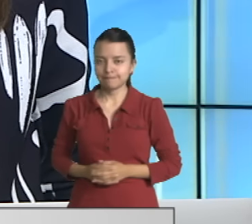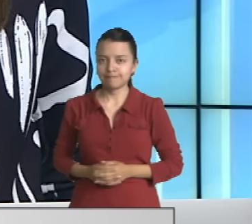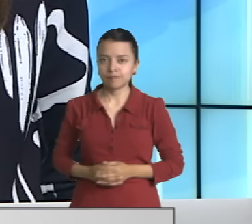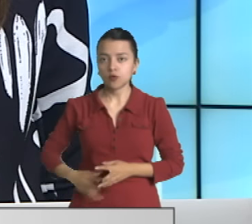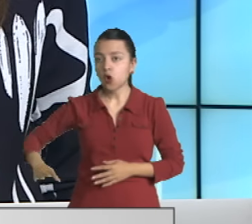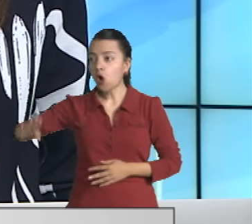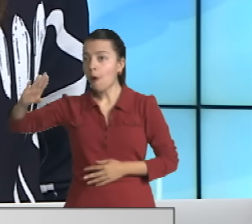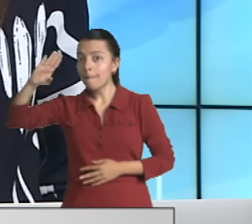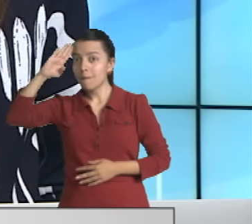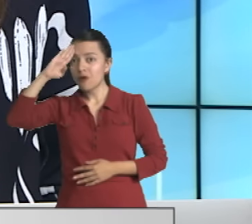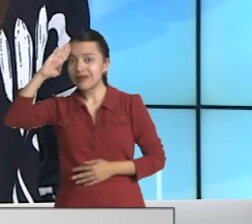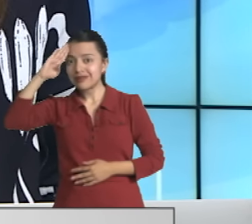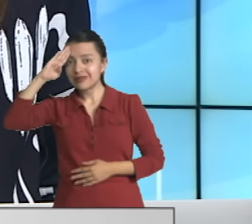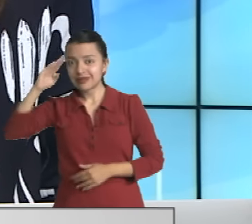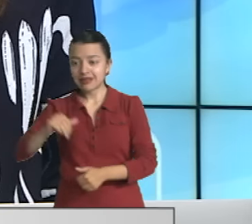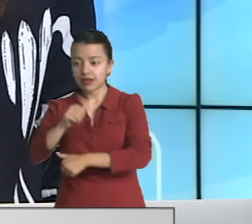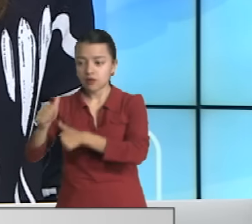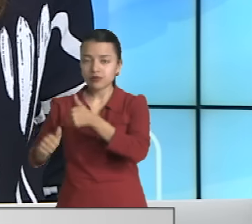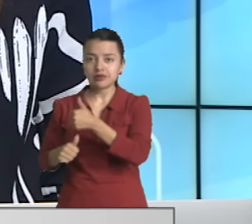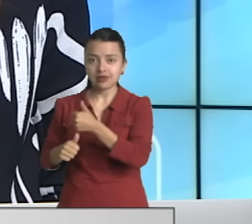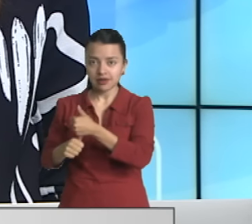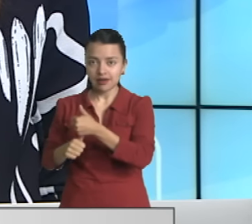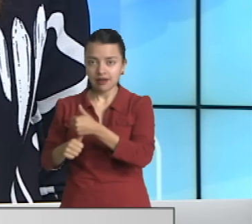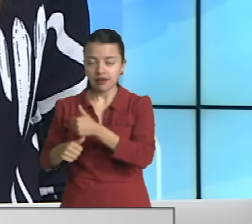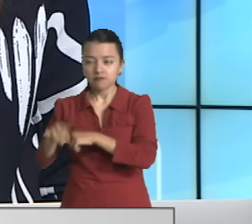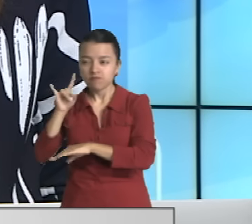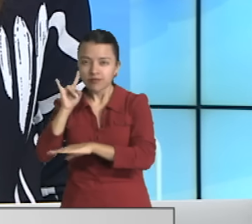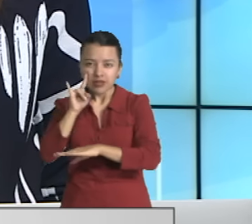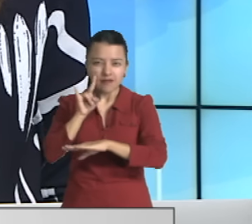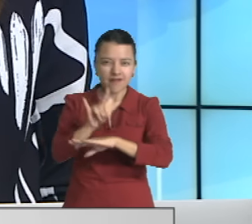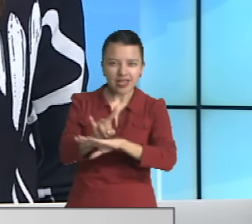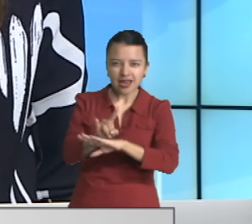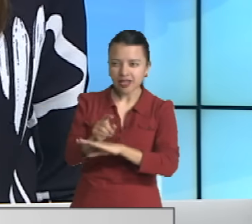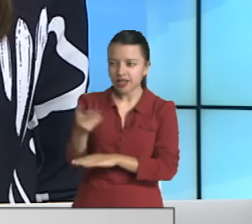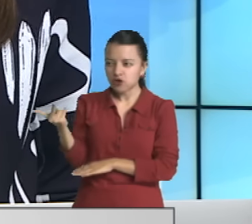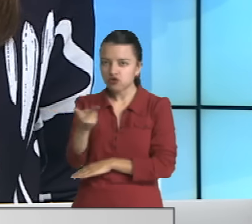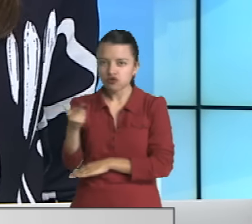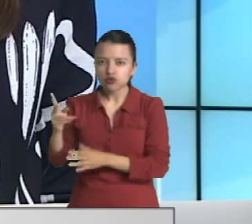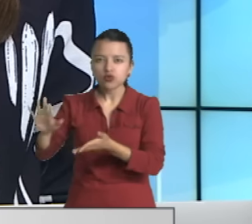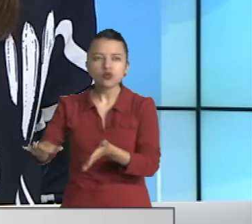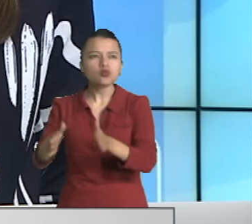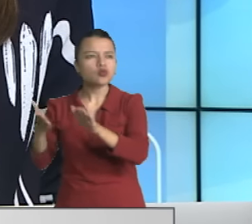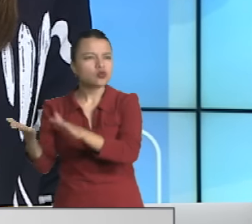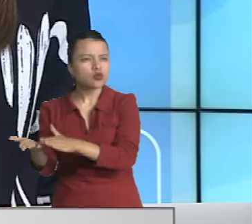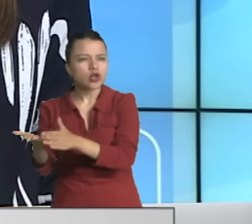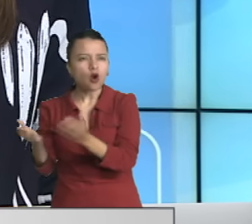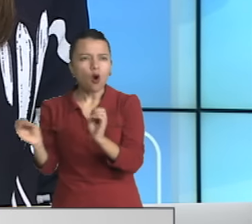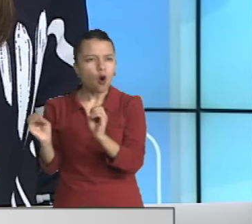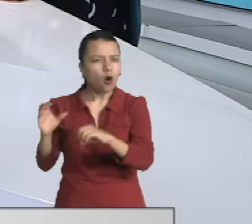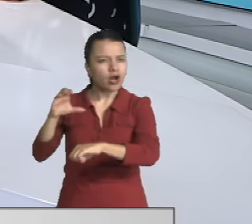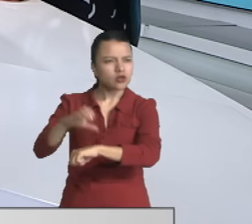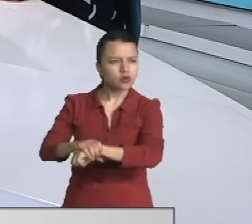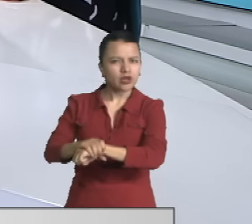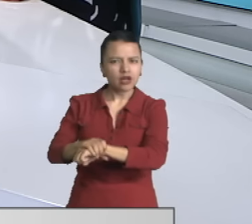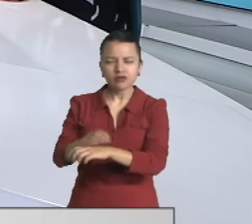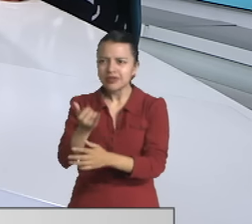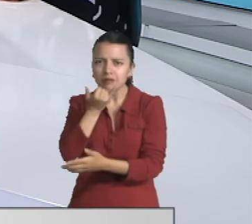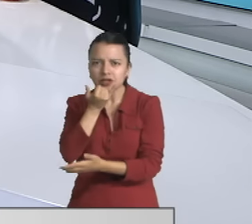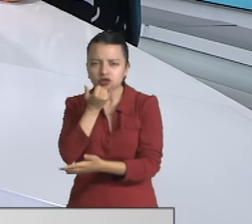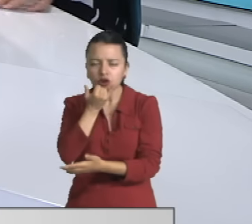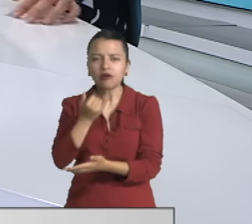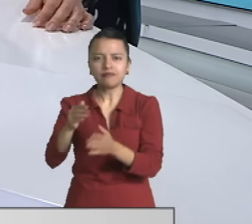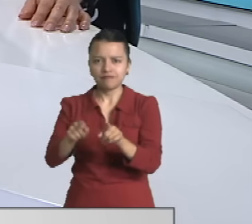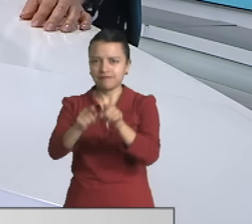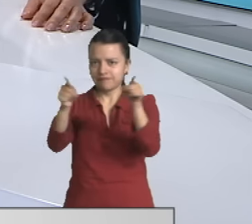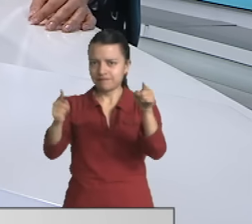un vigilante fueron asesinados en Barranquilla. Las autoridades capturaron a los presuntos responsables. Jorge Castro desde la capital del Atlántico